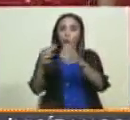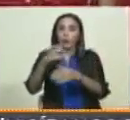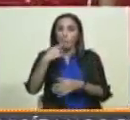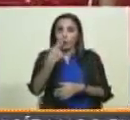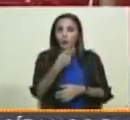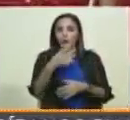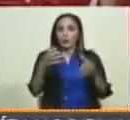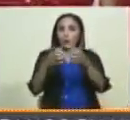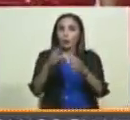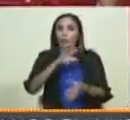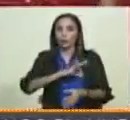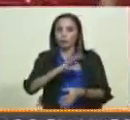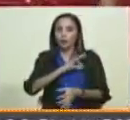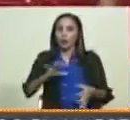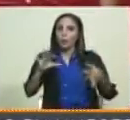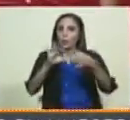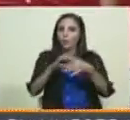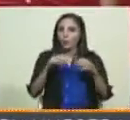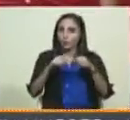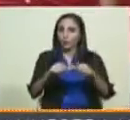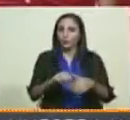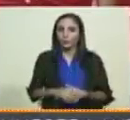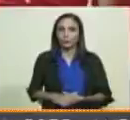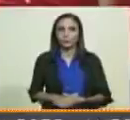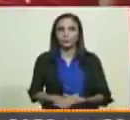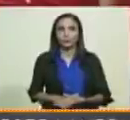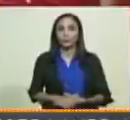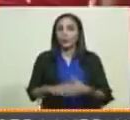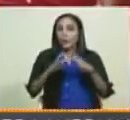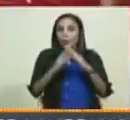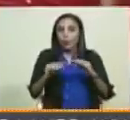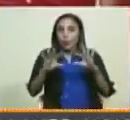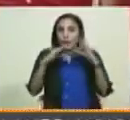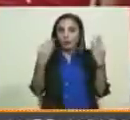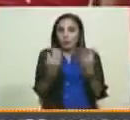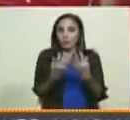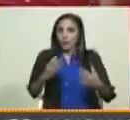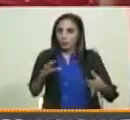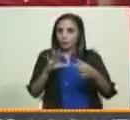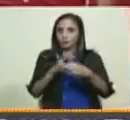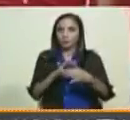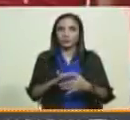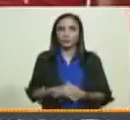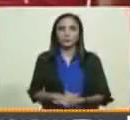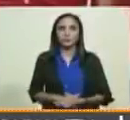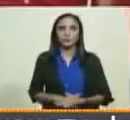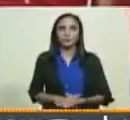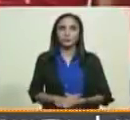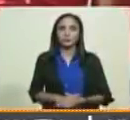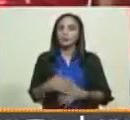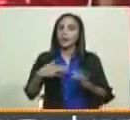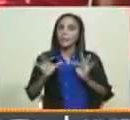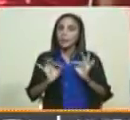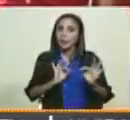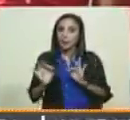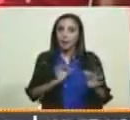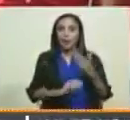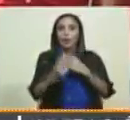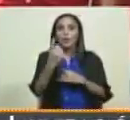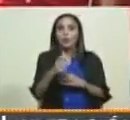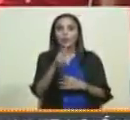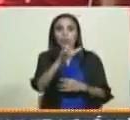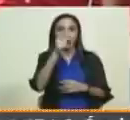patria. Tenemos que unir todas las fuerzas de la familia venezolana. Y prepararnos, faltan